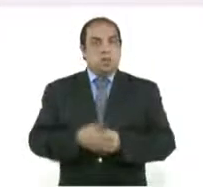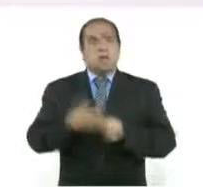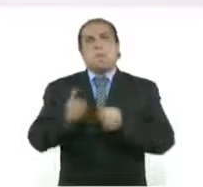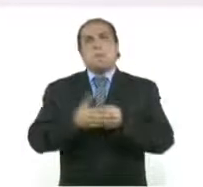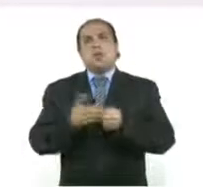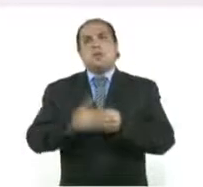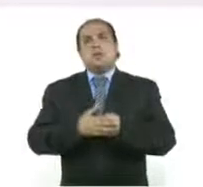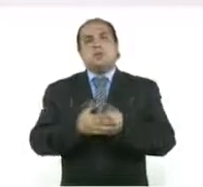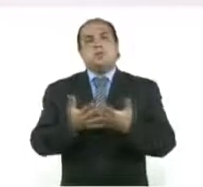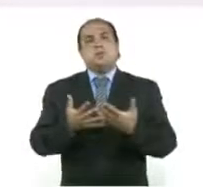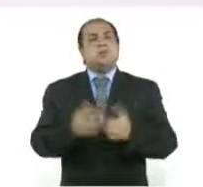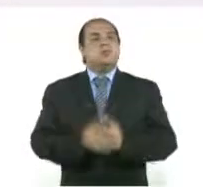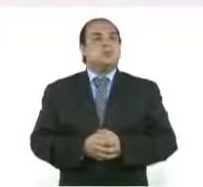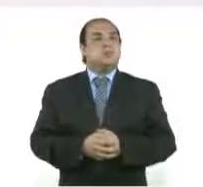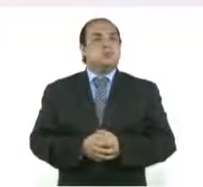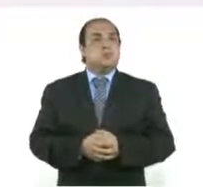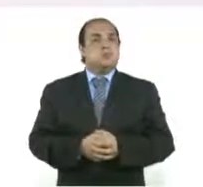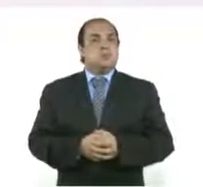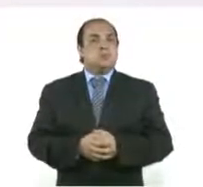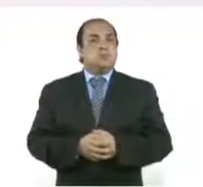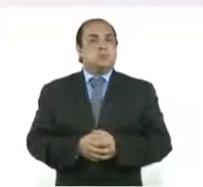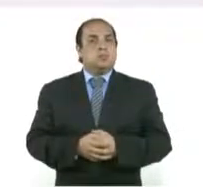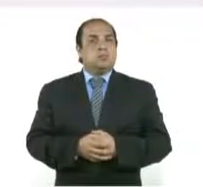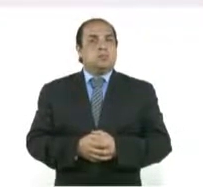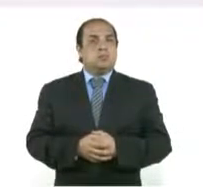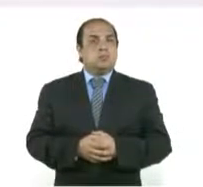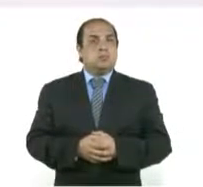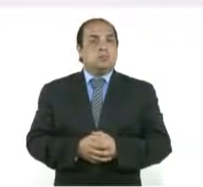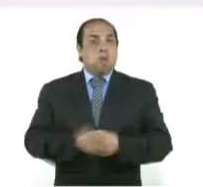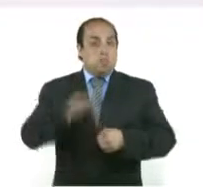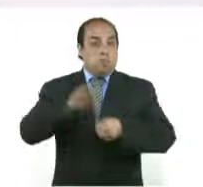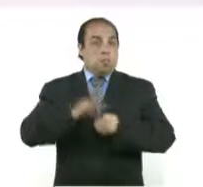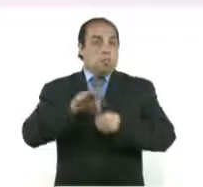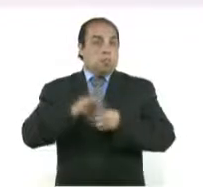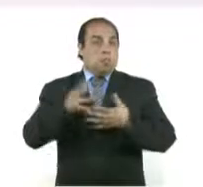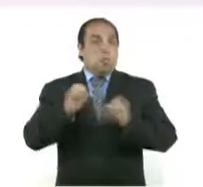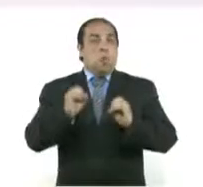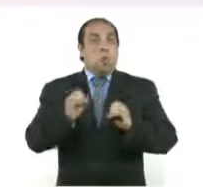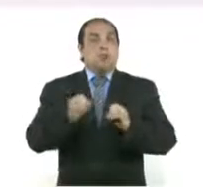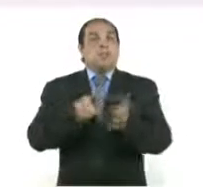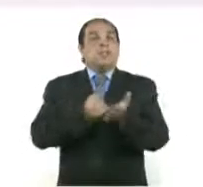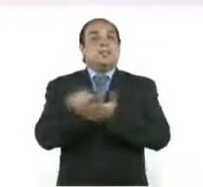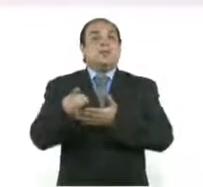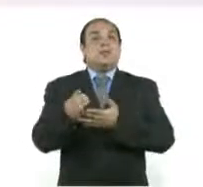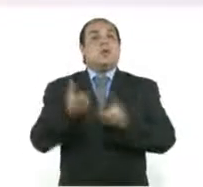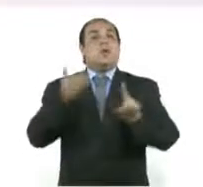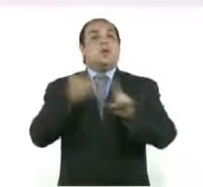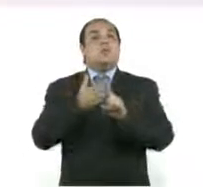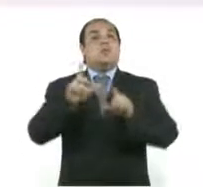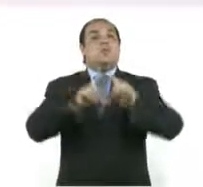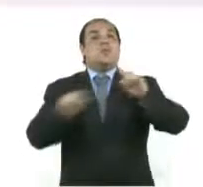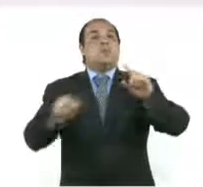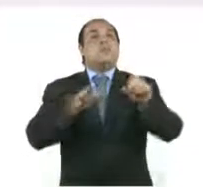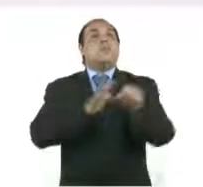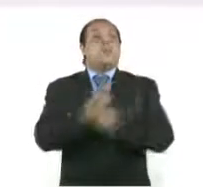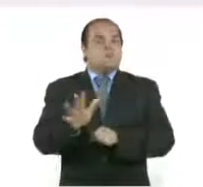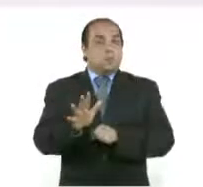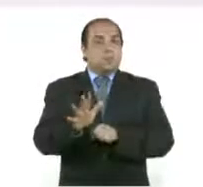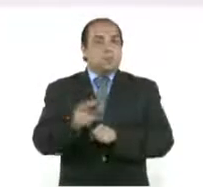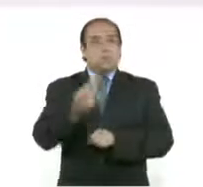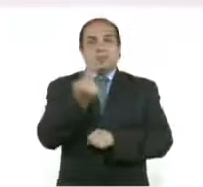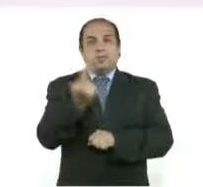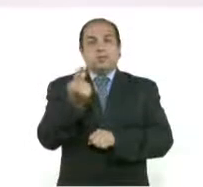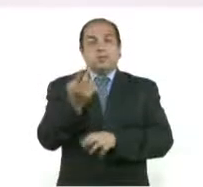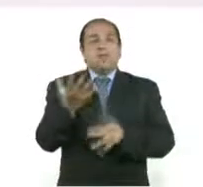vez que decidamos hacia dónde va el país, es algo que tenemos que tomar en cuenta. Porque